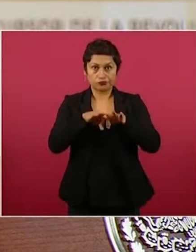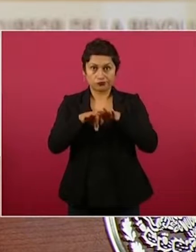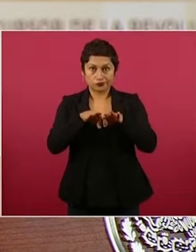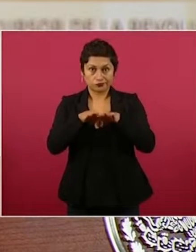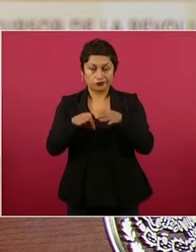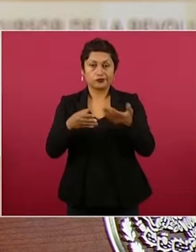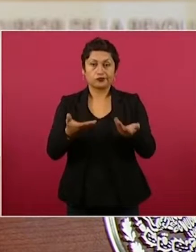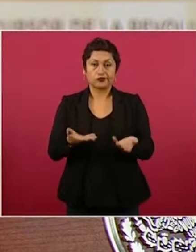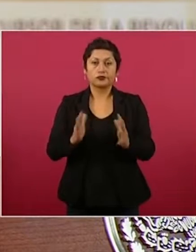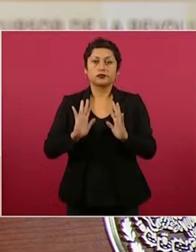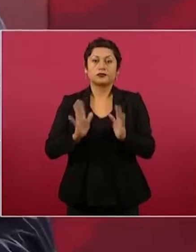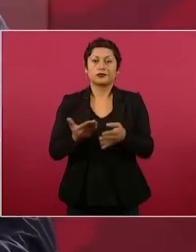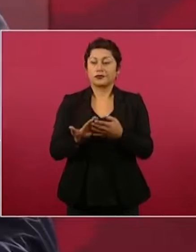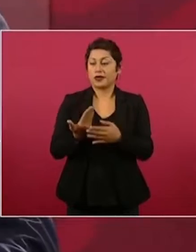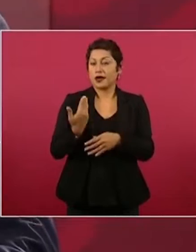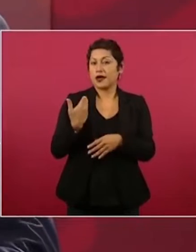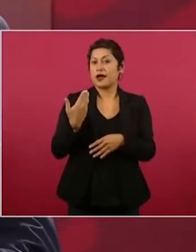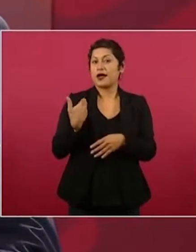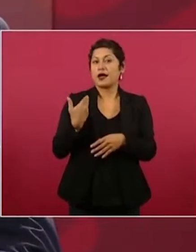se han hecho acciones,